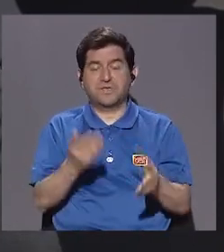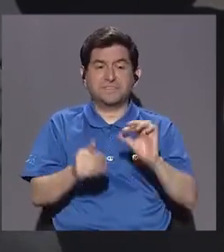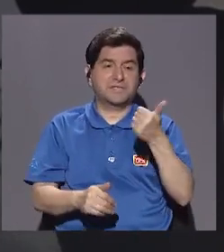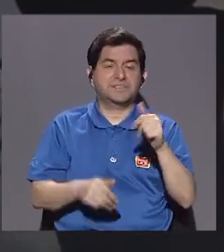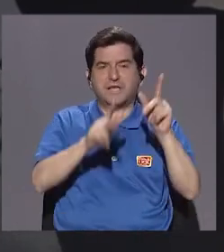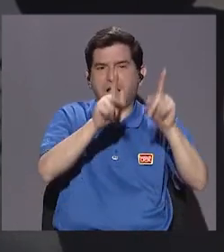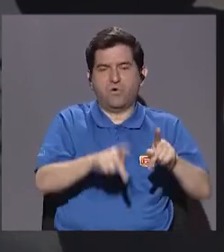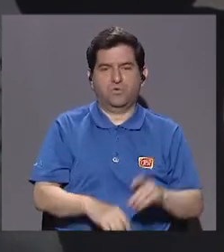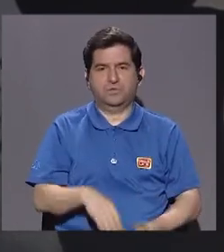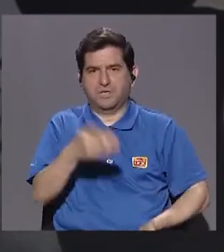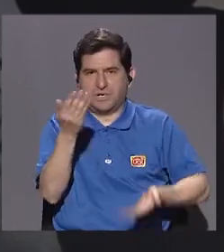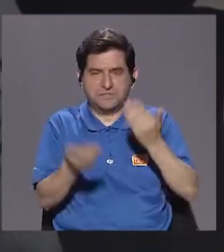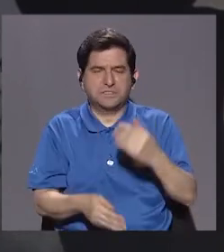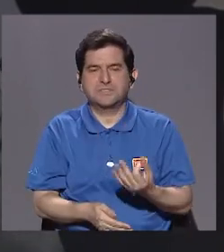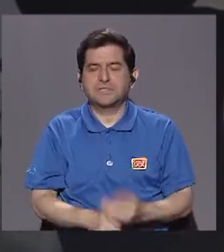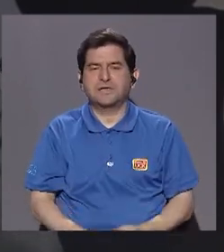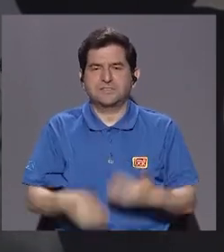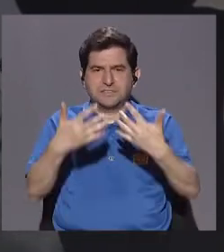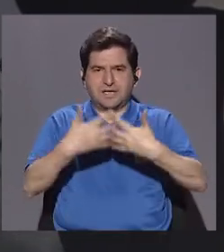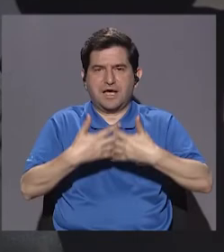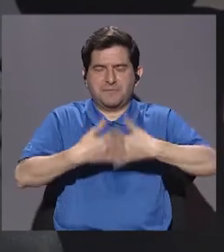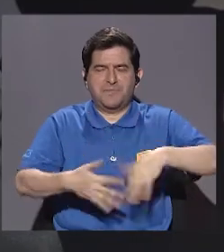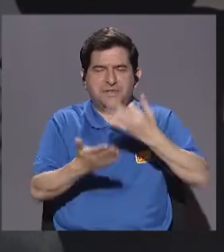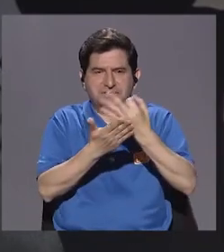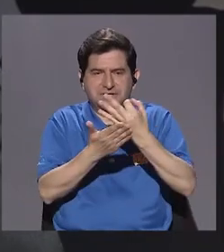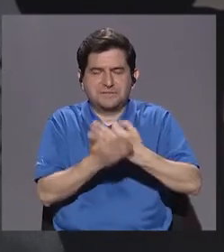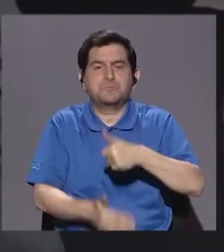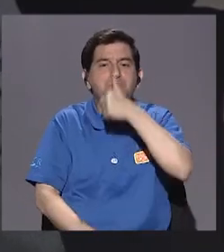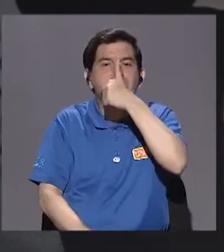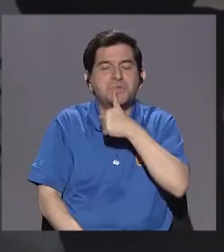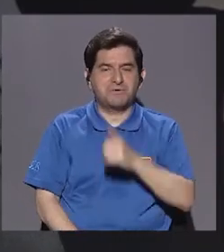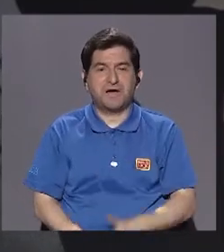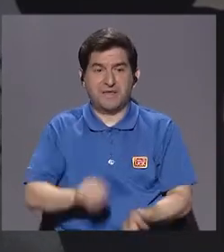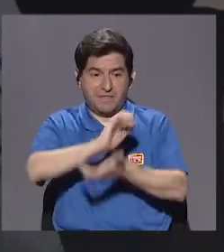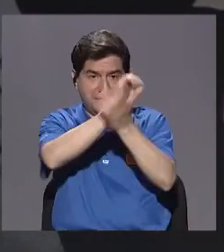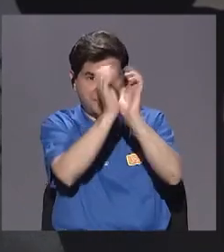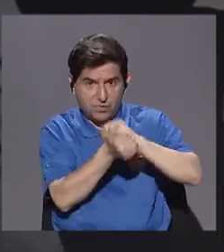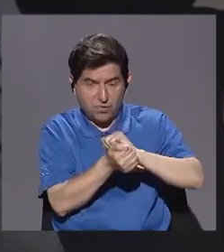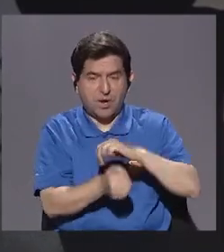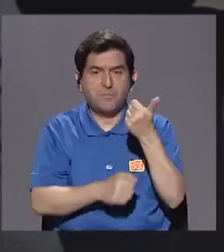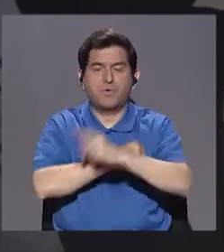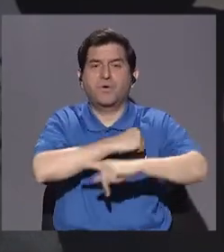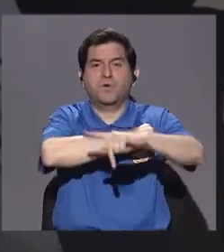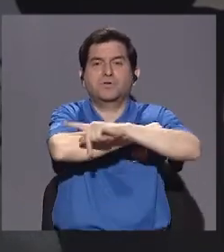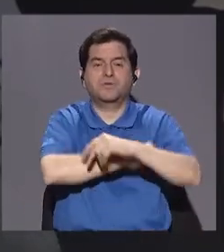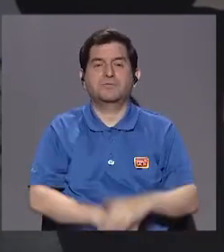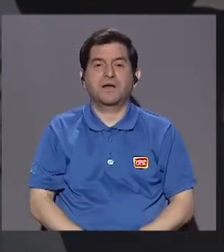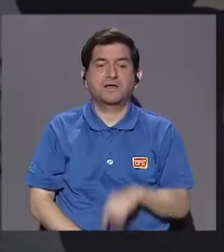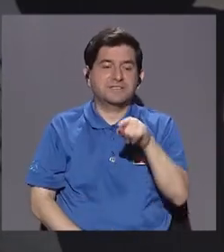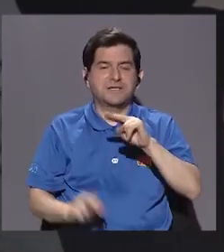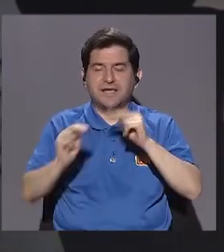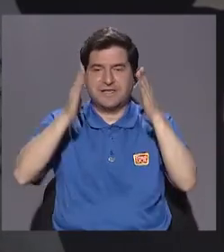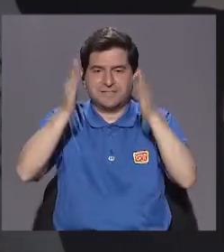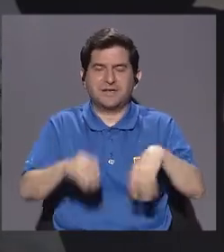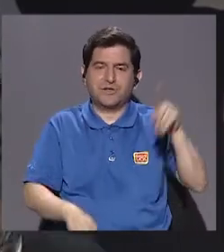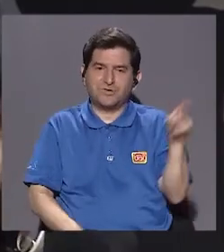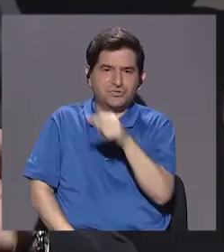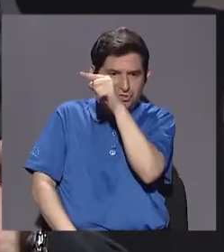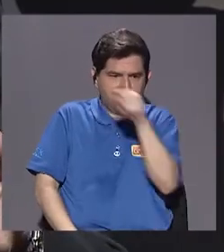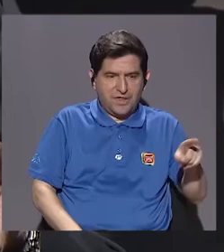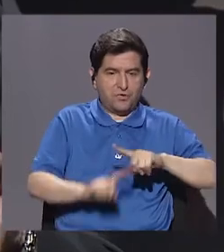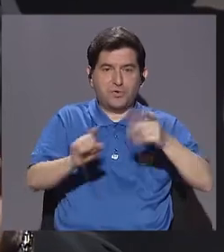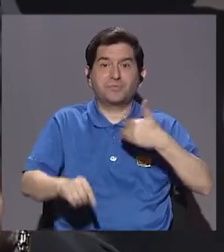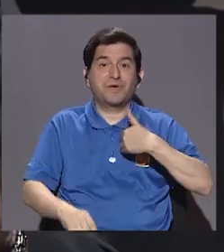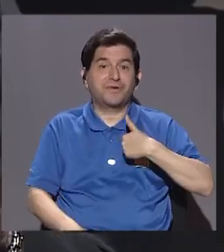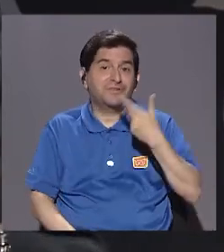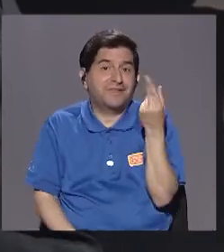otras manos por ejemplo a manos de financistas privados que con un cambio como hacen en otros países es intermediario podría eliminarse por si